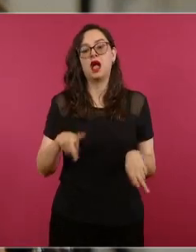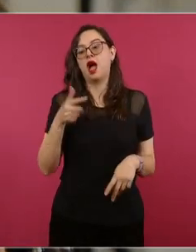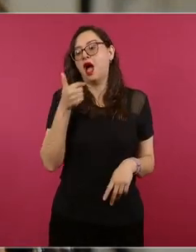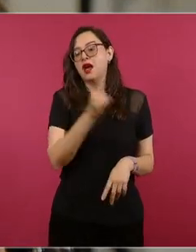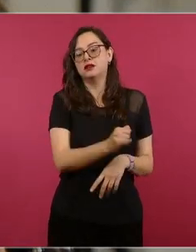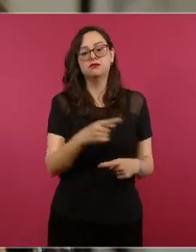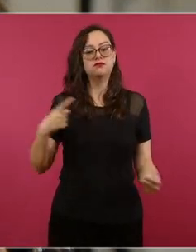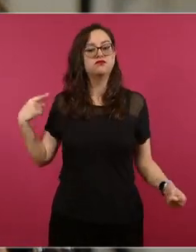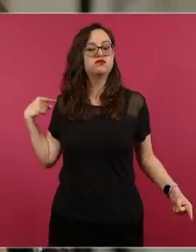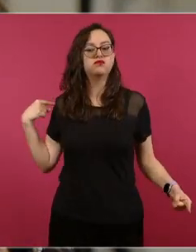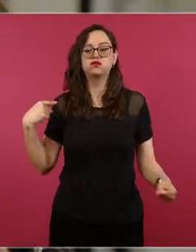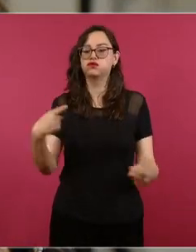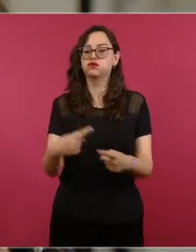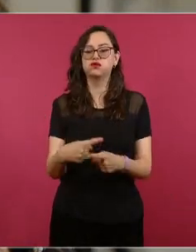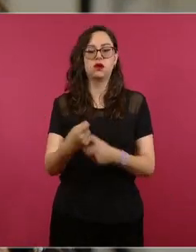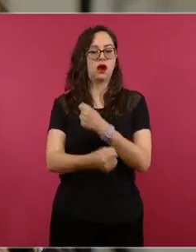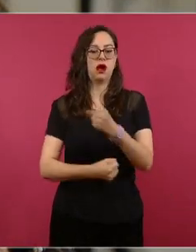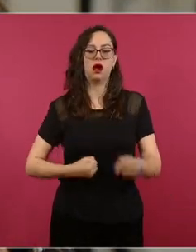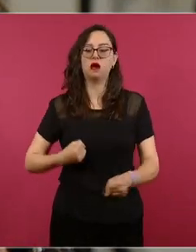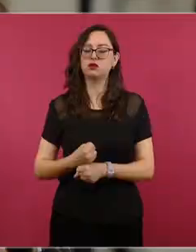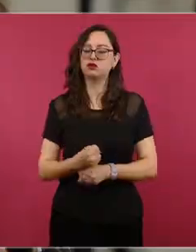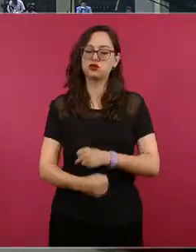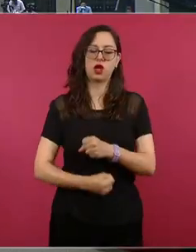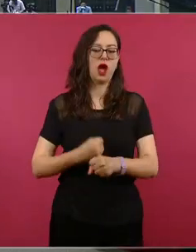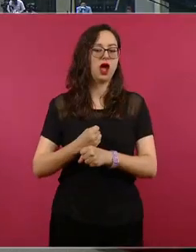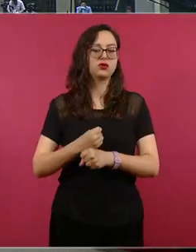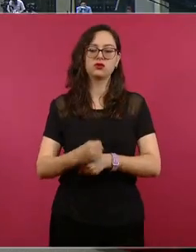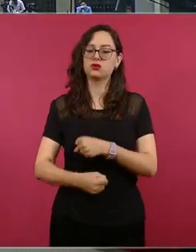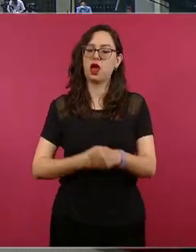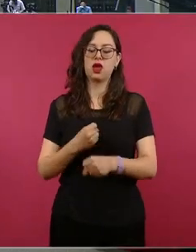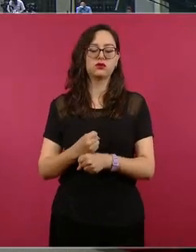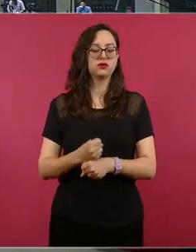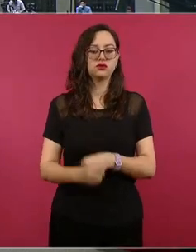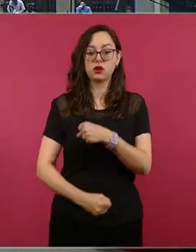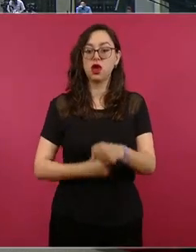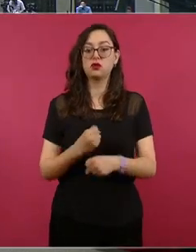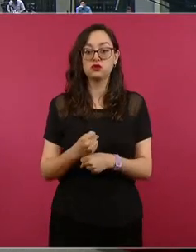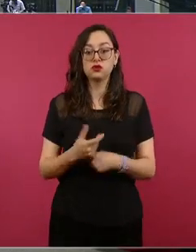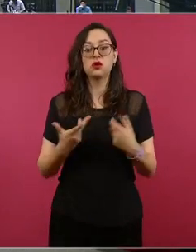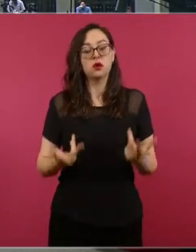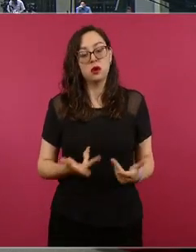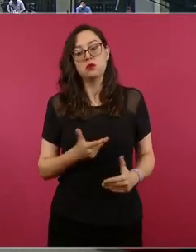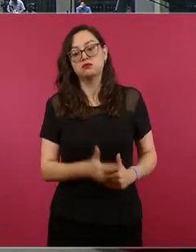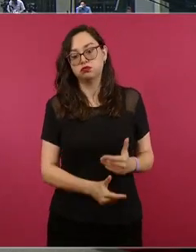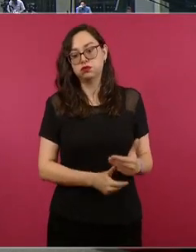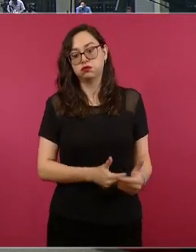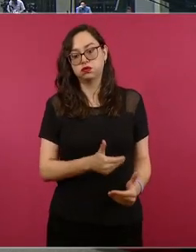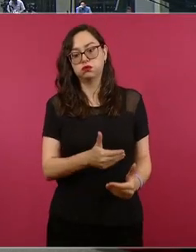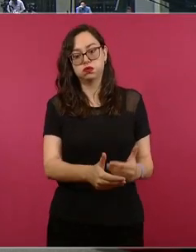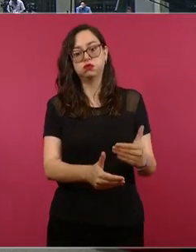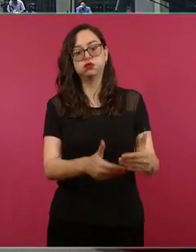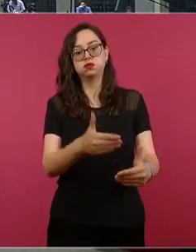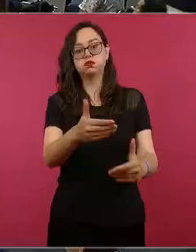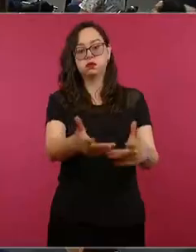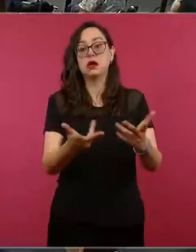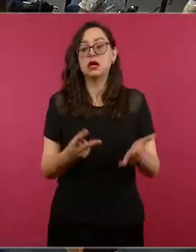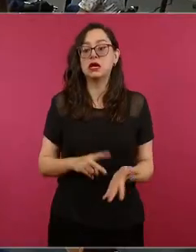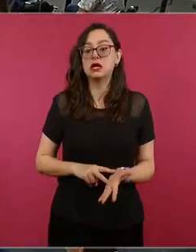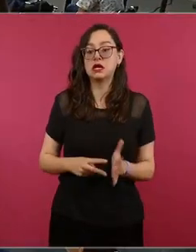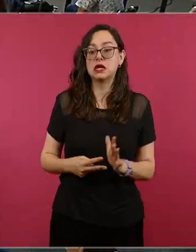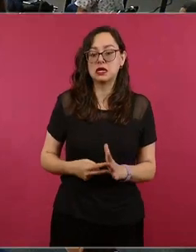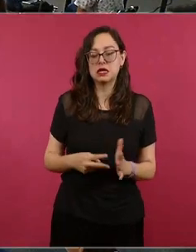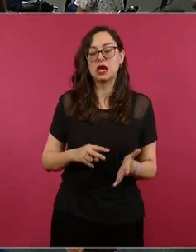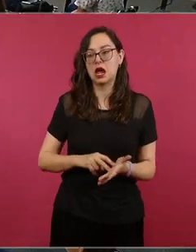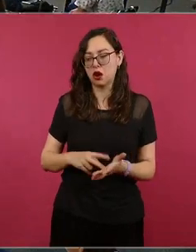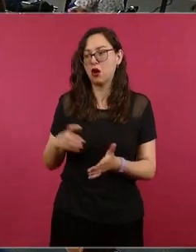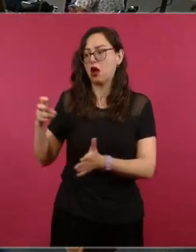que hay historia de Petróleos Mexicanos, todas estas prácticas. Han avanzado mucho sus esfuerzos y los del ingeniero. Sin